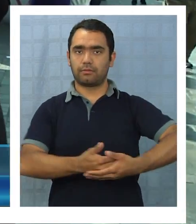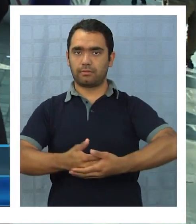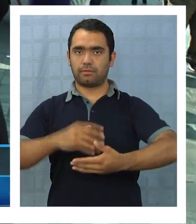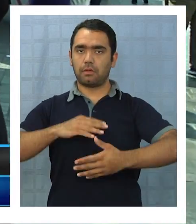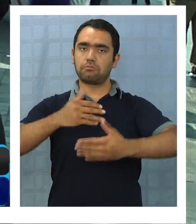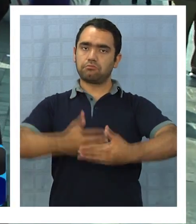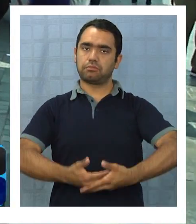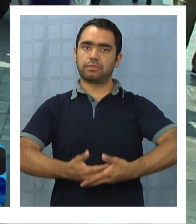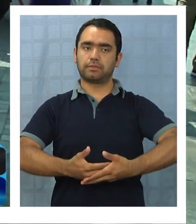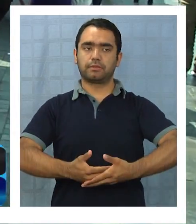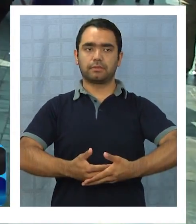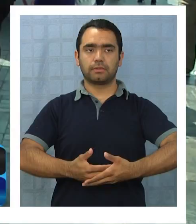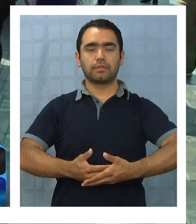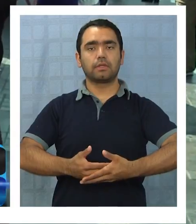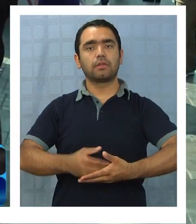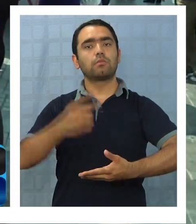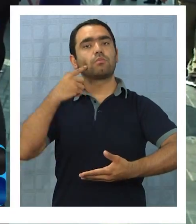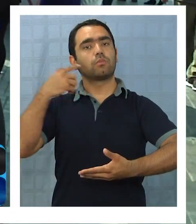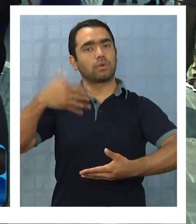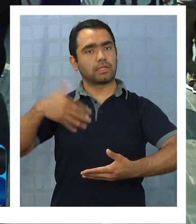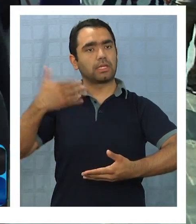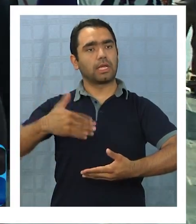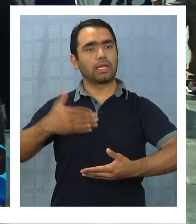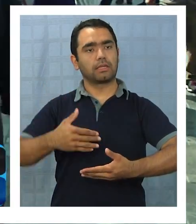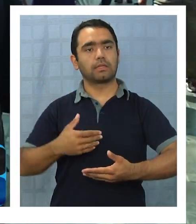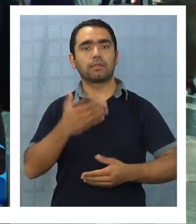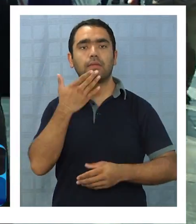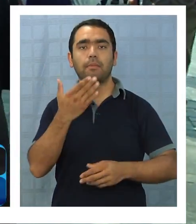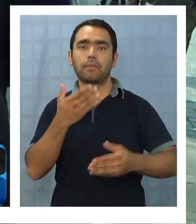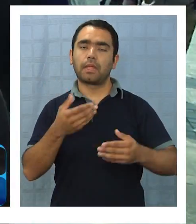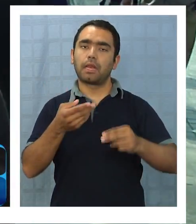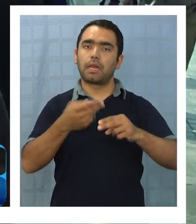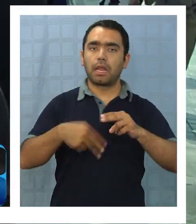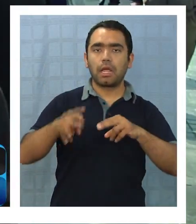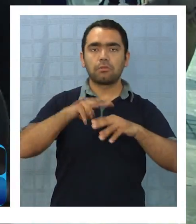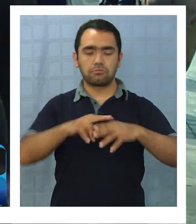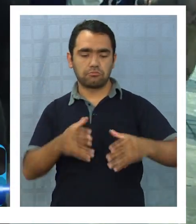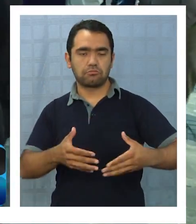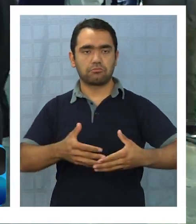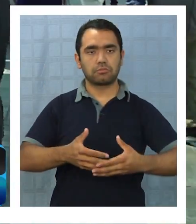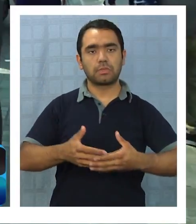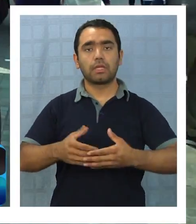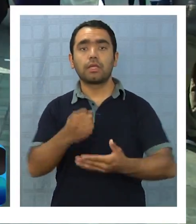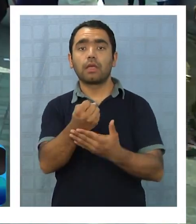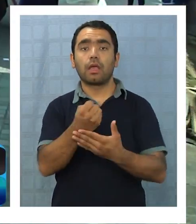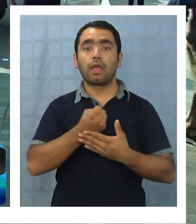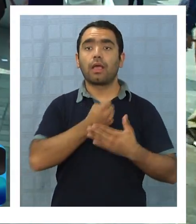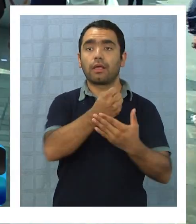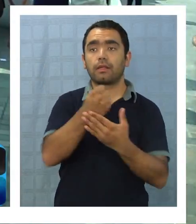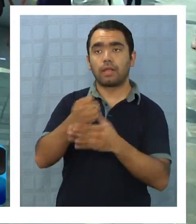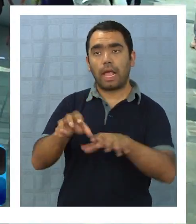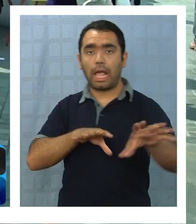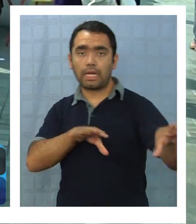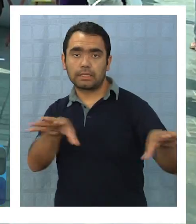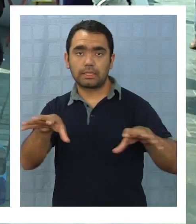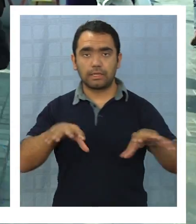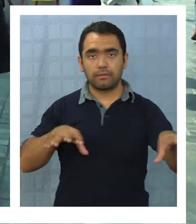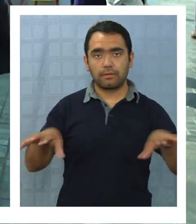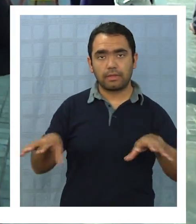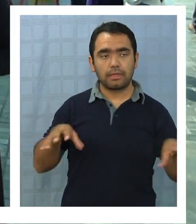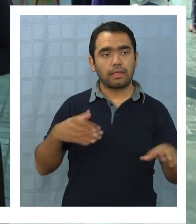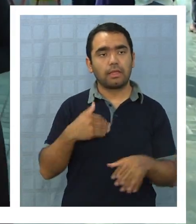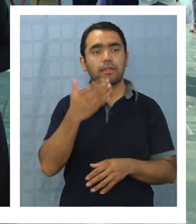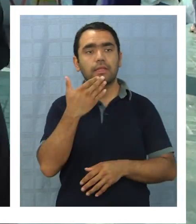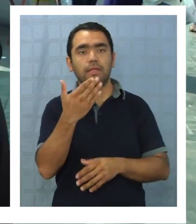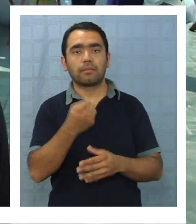cargado ergonómicamente por supuesto que sea de forma anatómica pero que nos ayude a hacer otras actividades sin tener que descuidar a la